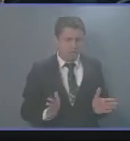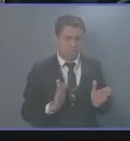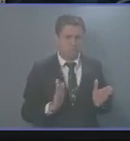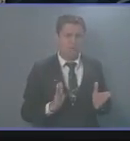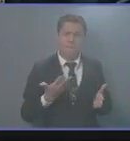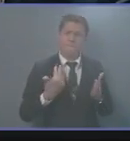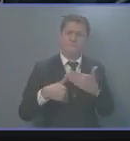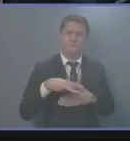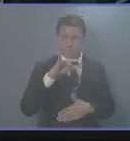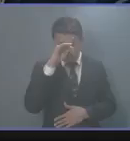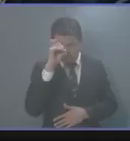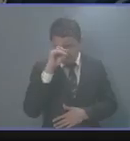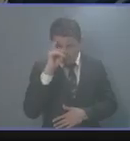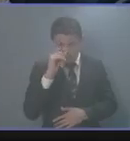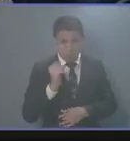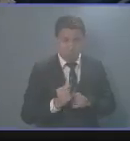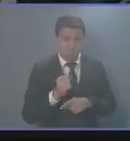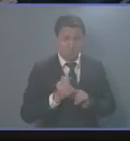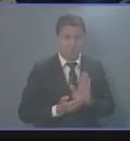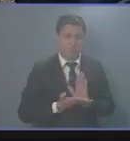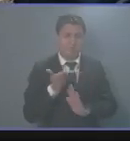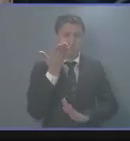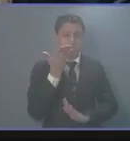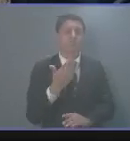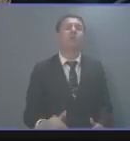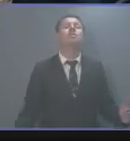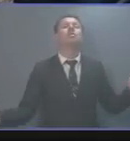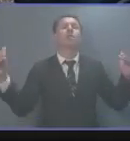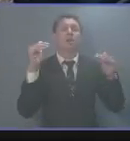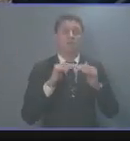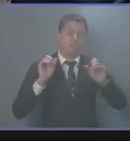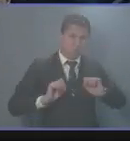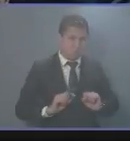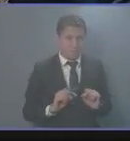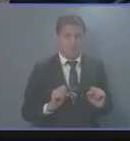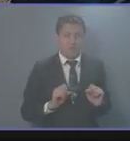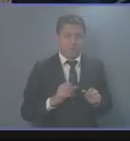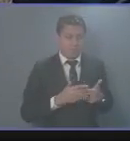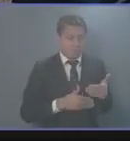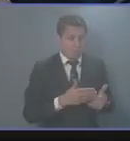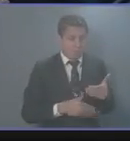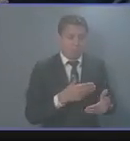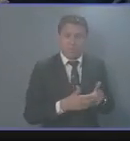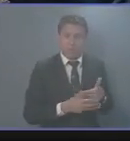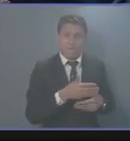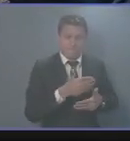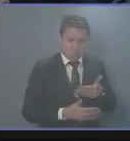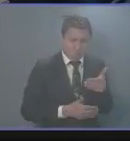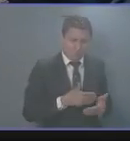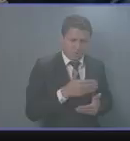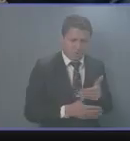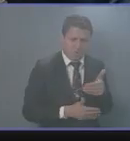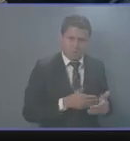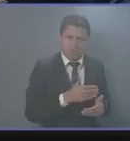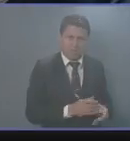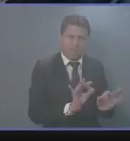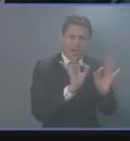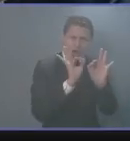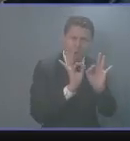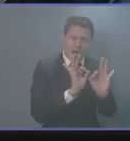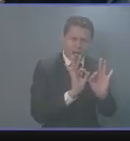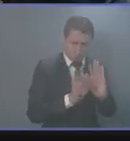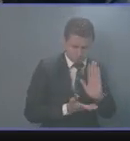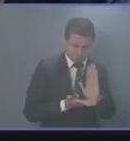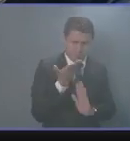productiva y sobre todo fortalecer los procesos de la producción con calidad y